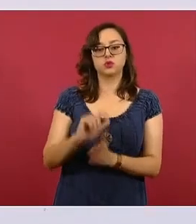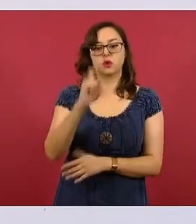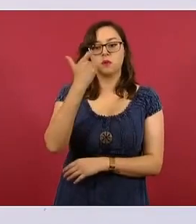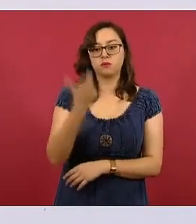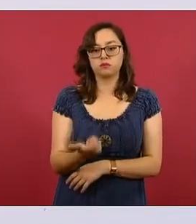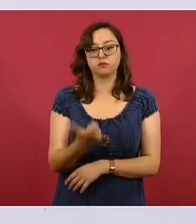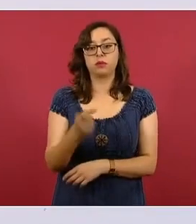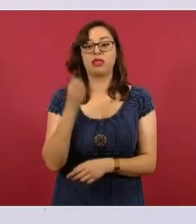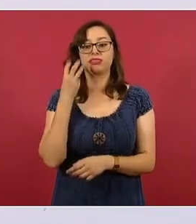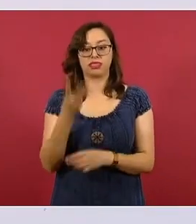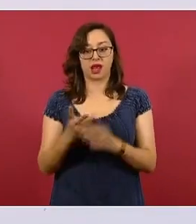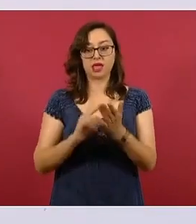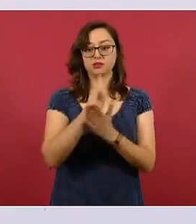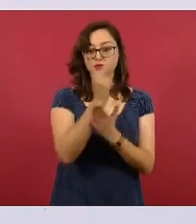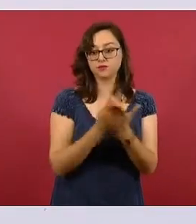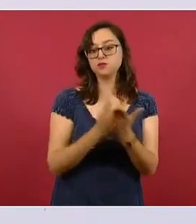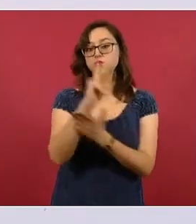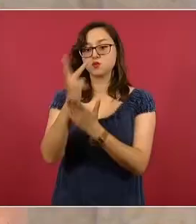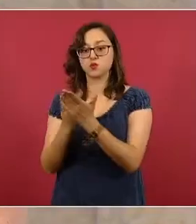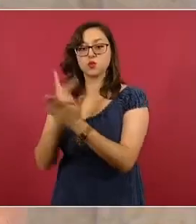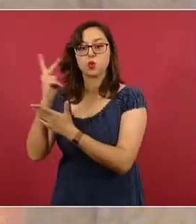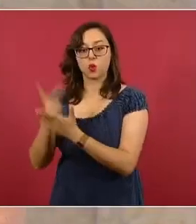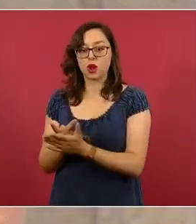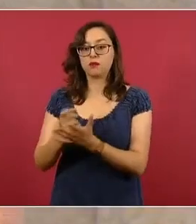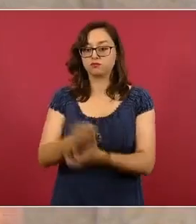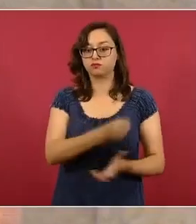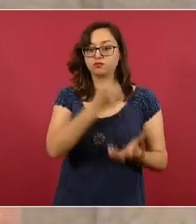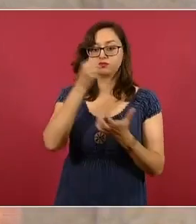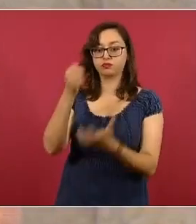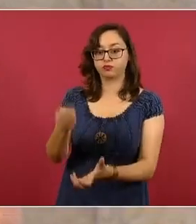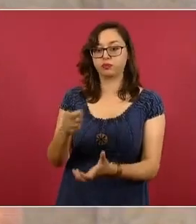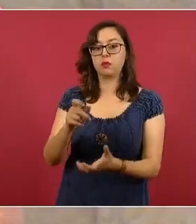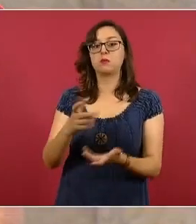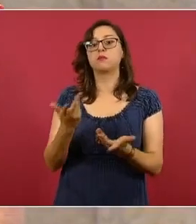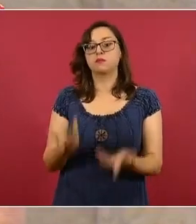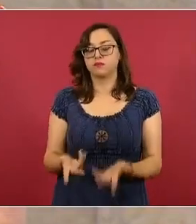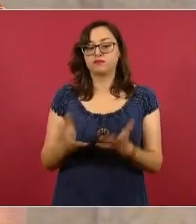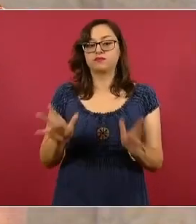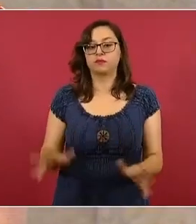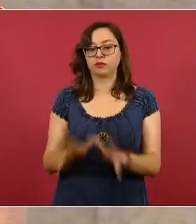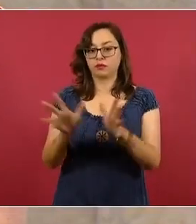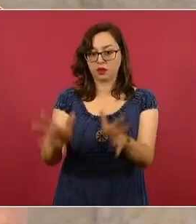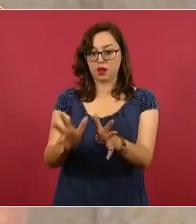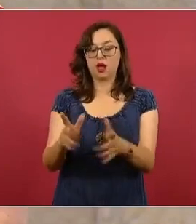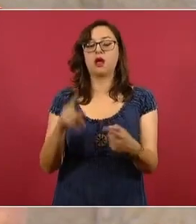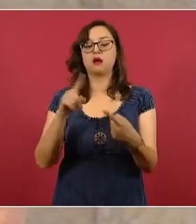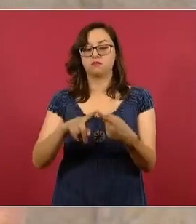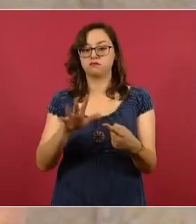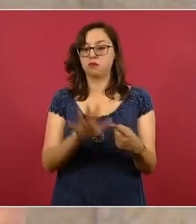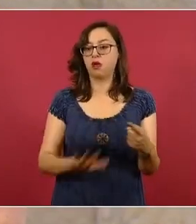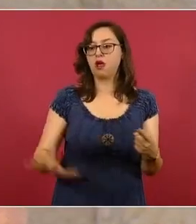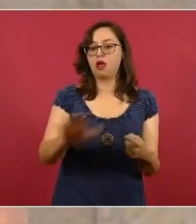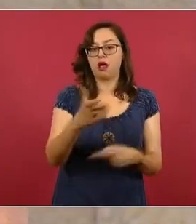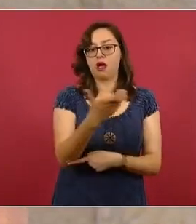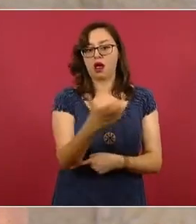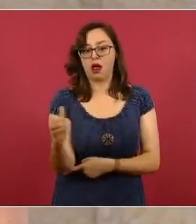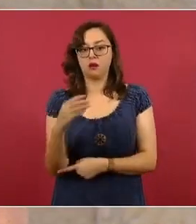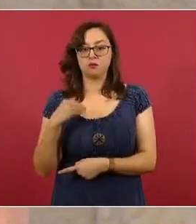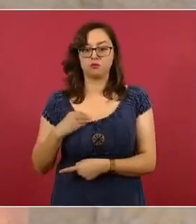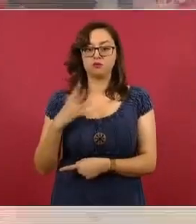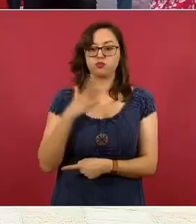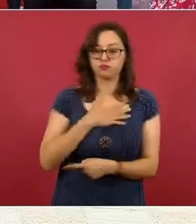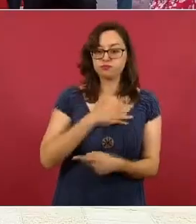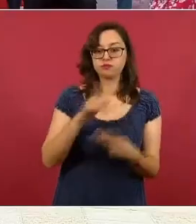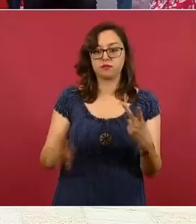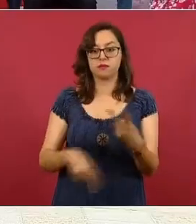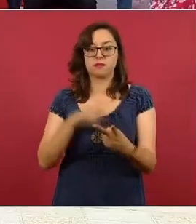con 3 programas dentro del marco del programa Altépetl: Bienestar para el campo, nuestro propio Sembrando Vida